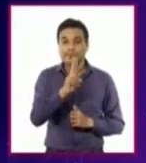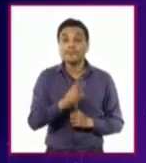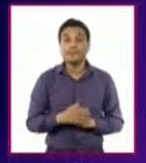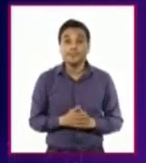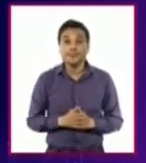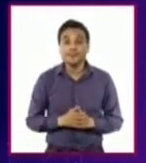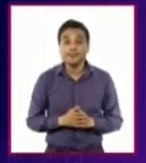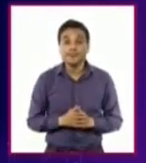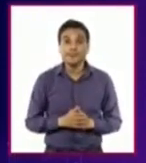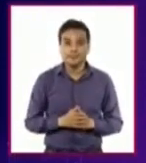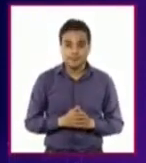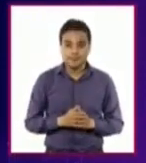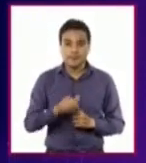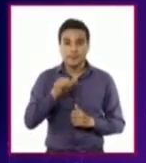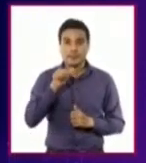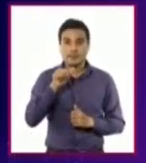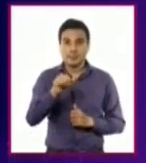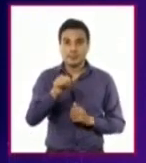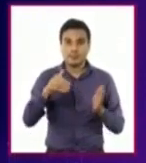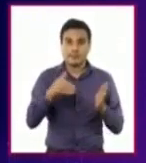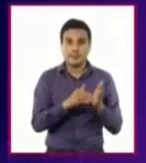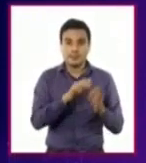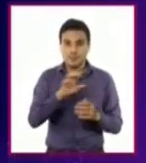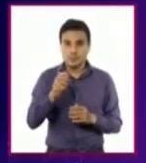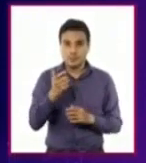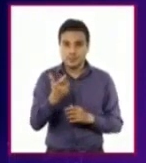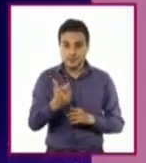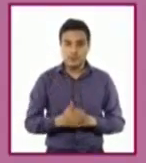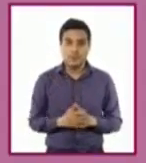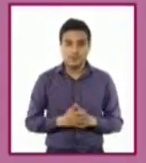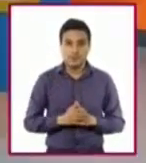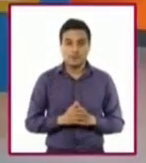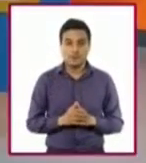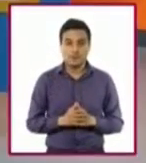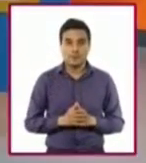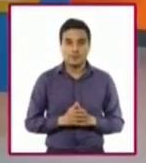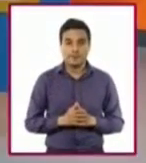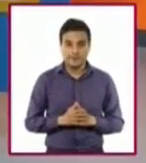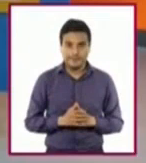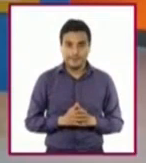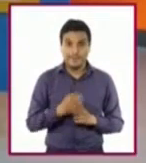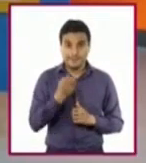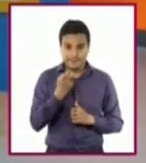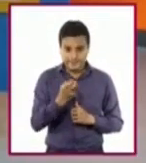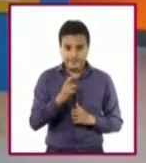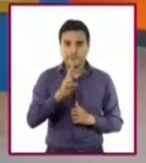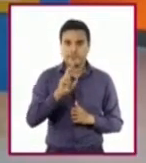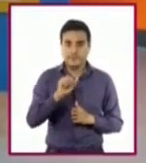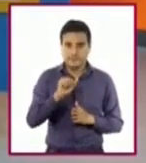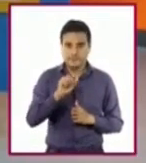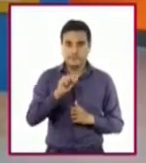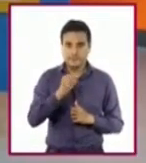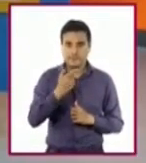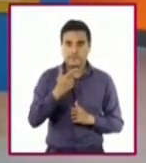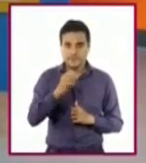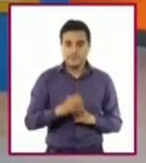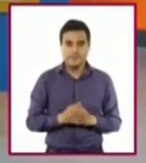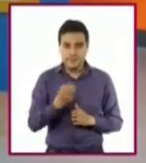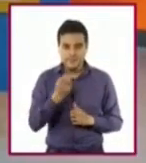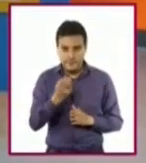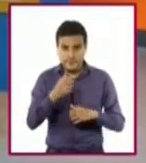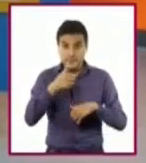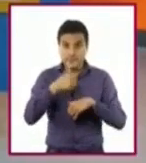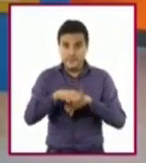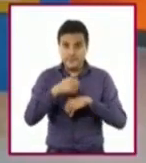de 16 mil 500 pesos en este conjunto de datos el rango al ser el intervalo entre el valor máximo